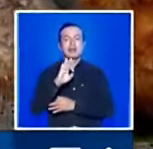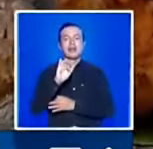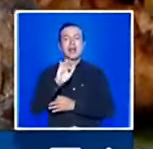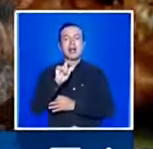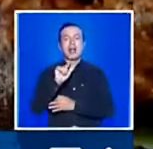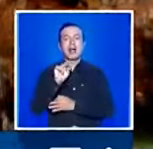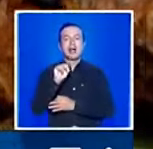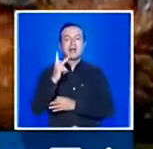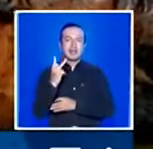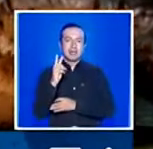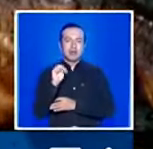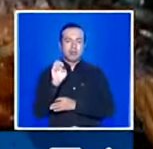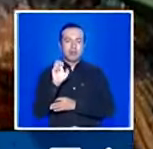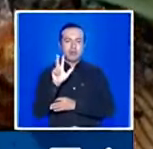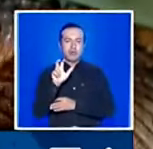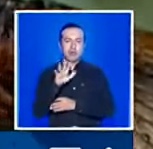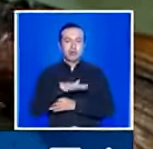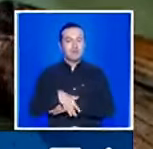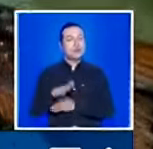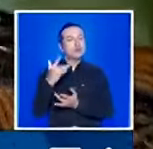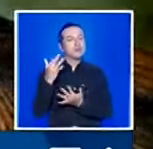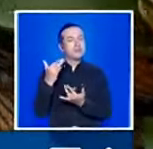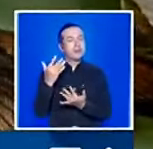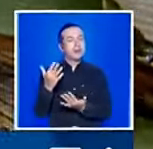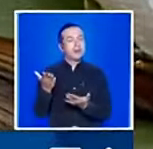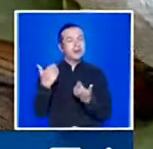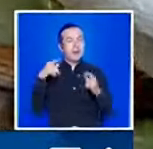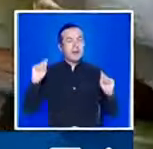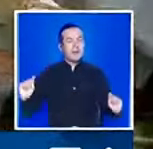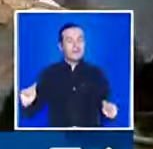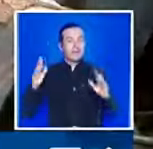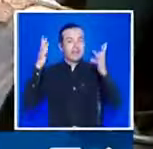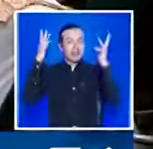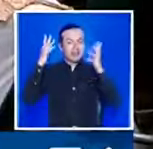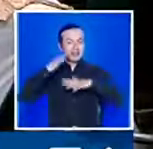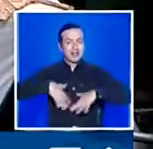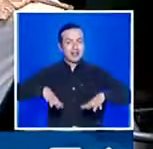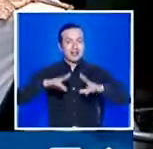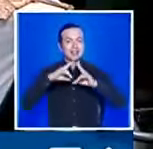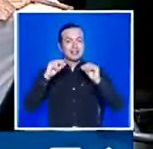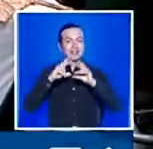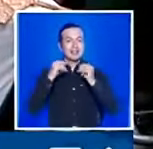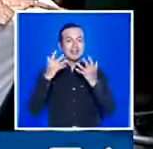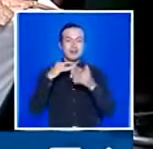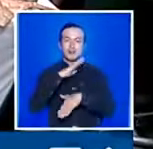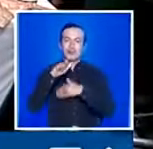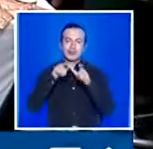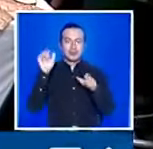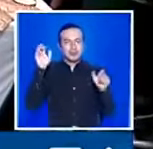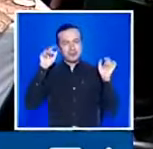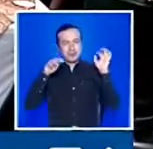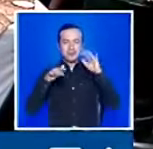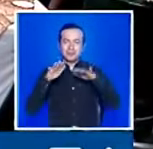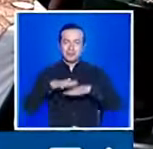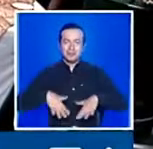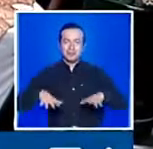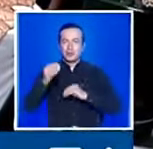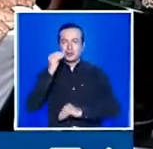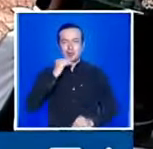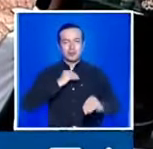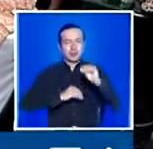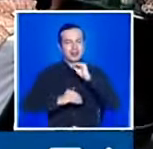kilómetro 13. Perfecto, perfecto. Y estamos esperando ahora las fiestas del Tena. Entonces, okay. que todos lleguen a degustar de